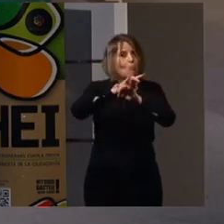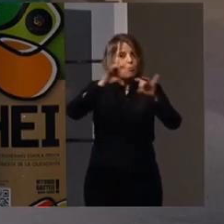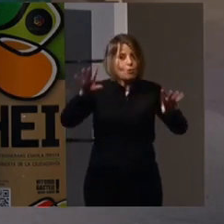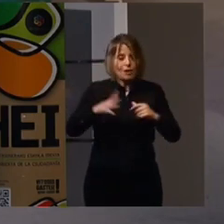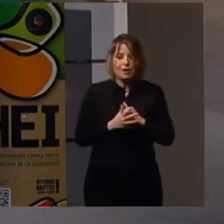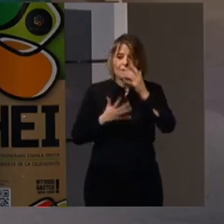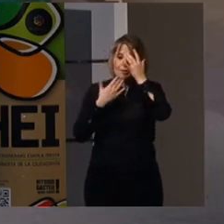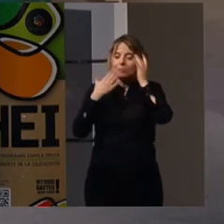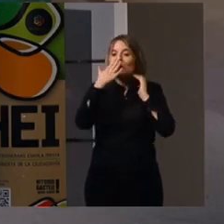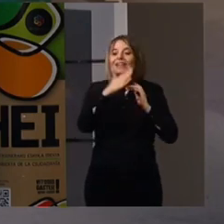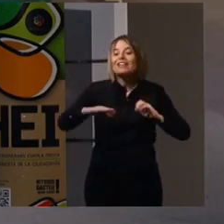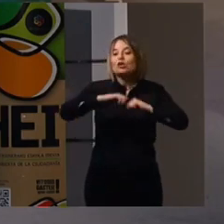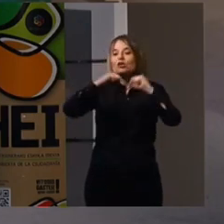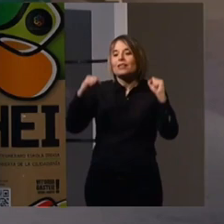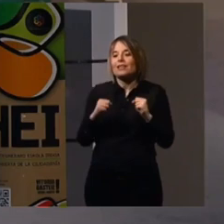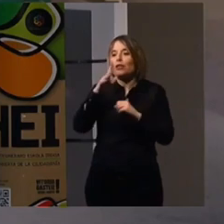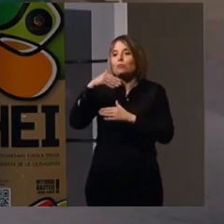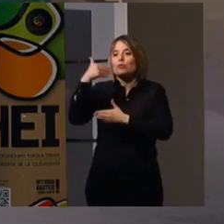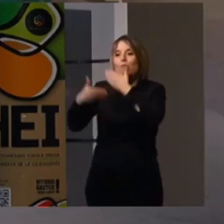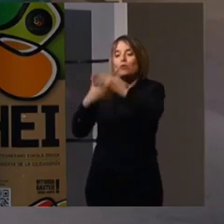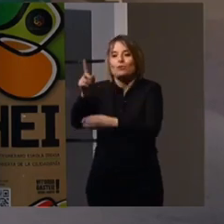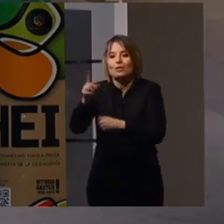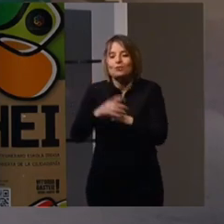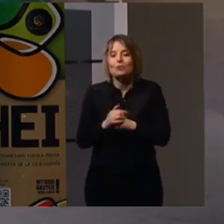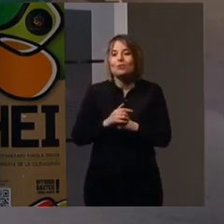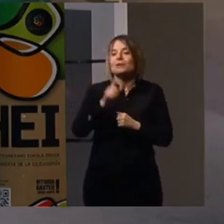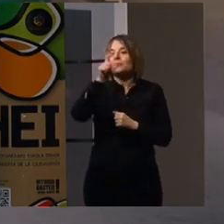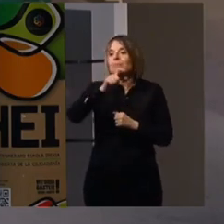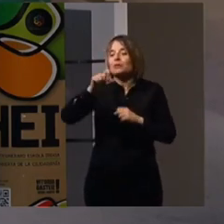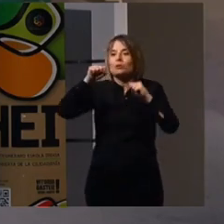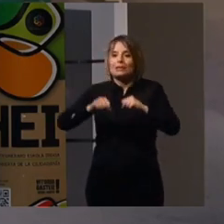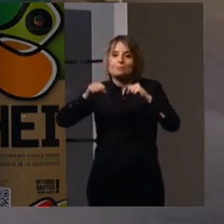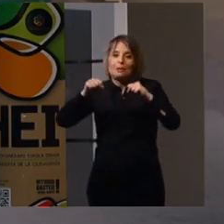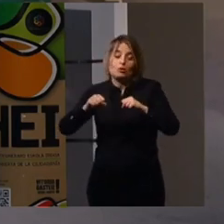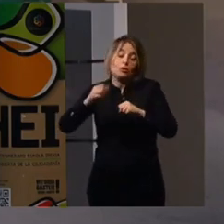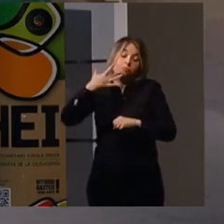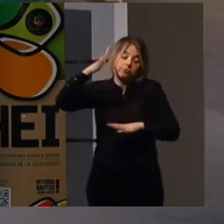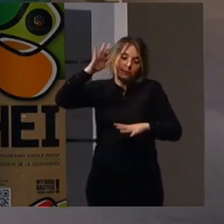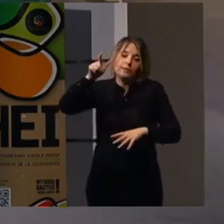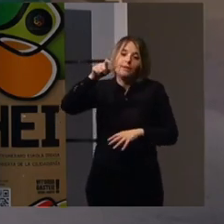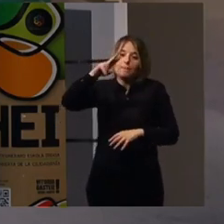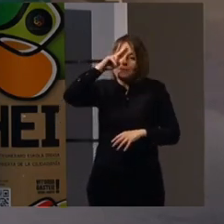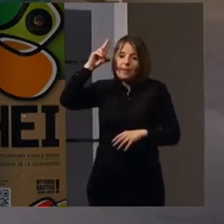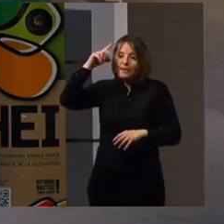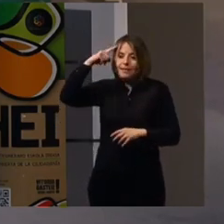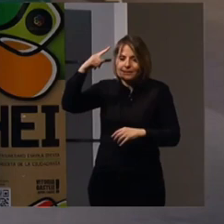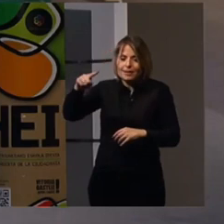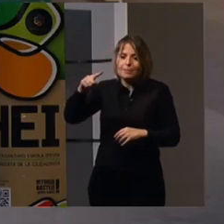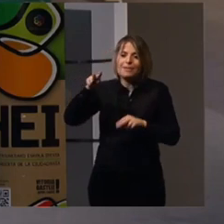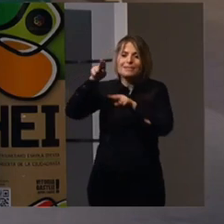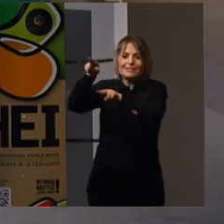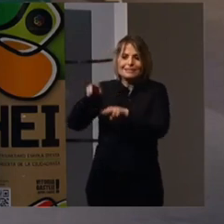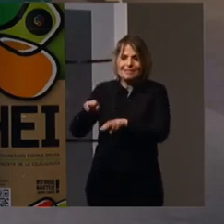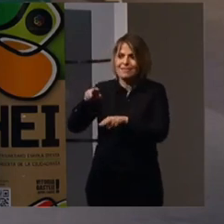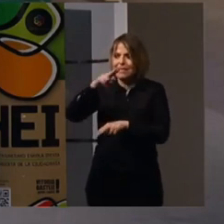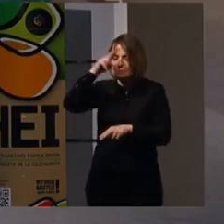cosa de los niños encerrados los primeros porque estos no producen, las personas mayores, bueno, en Madrid no os voy a contar lo de las personas mayores, porque ya sabéis lo que se hizo en las